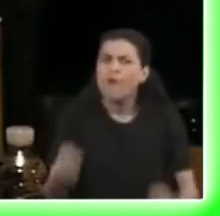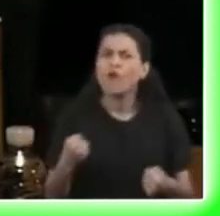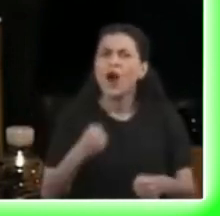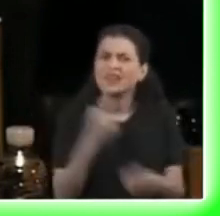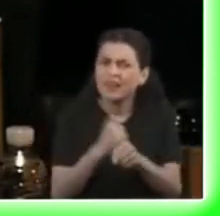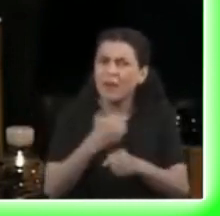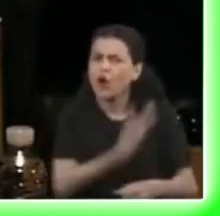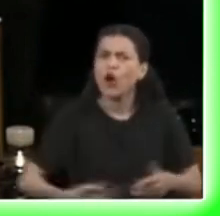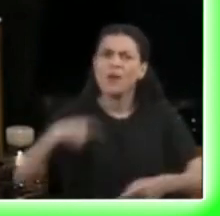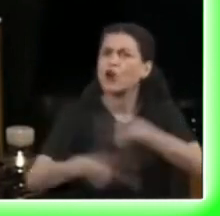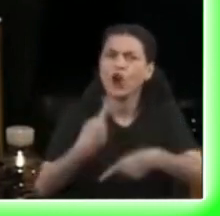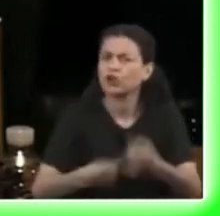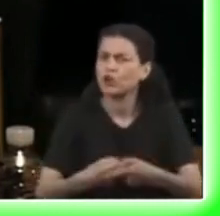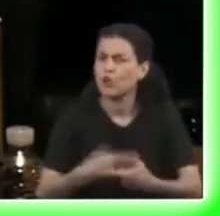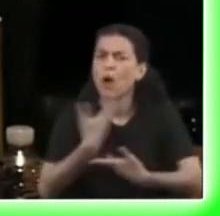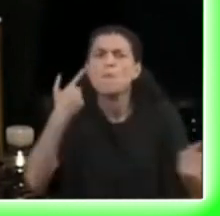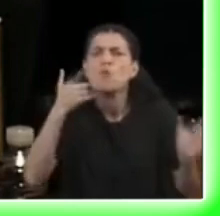de toda la historia argentina.